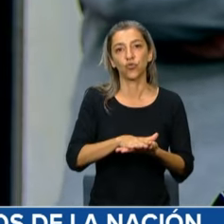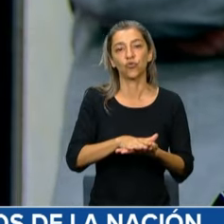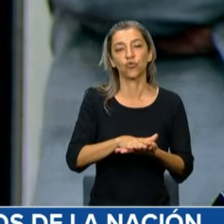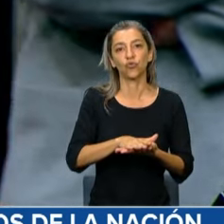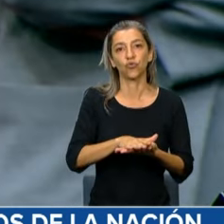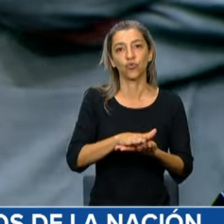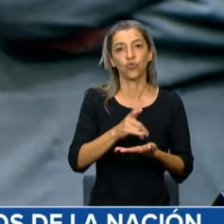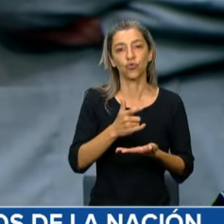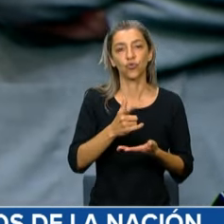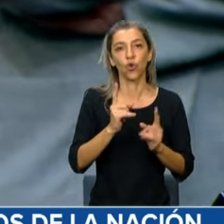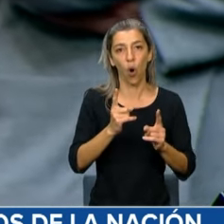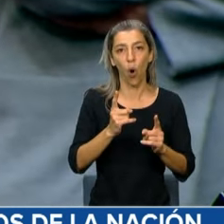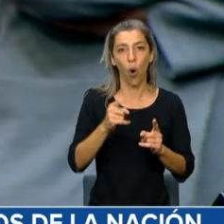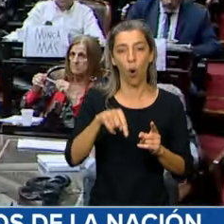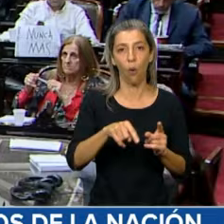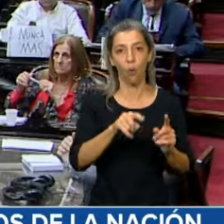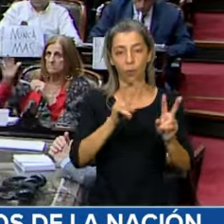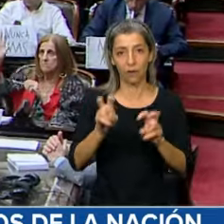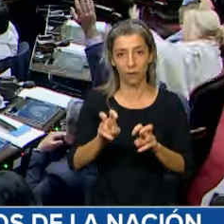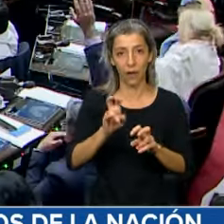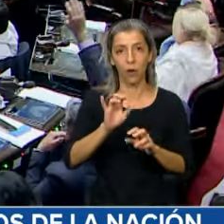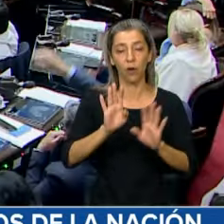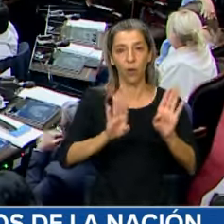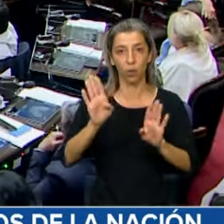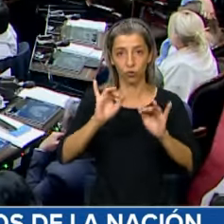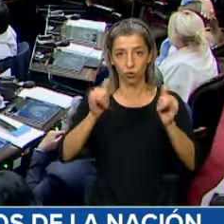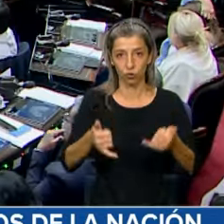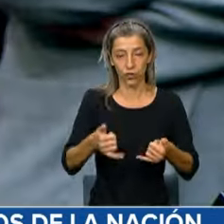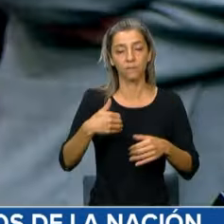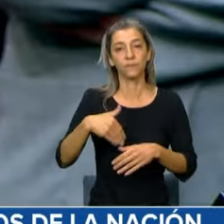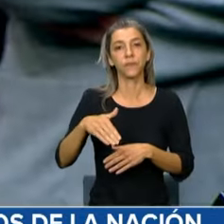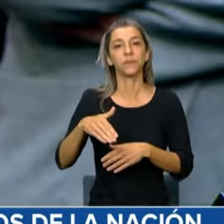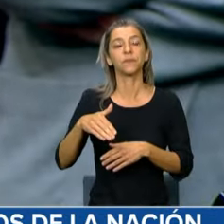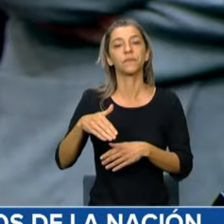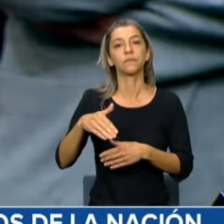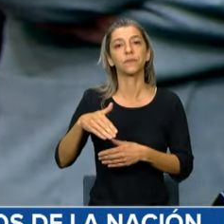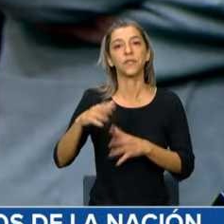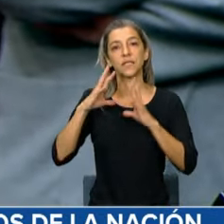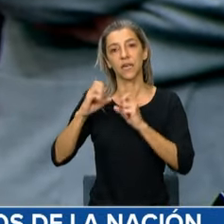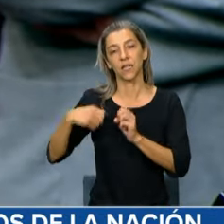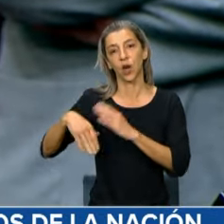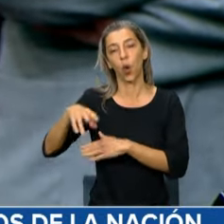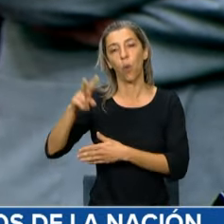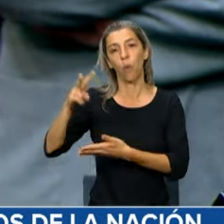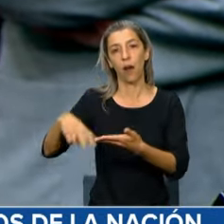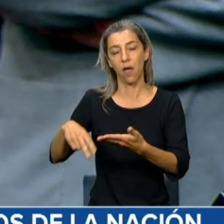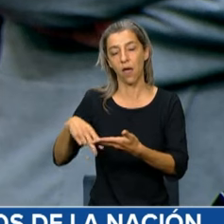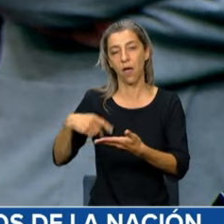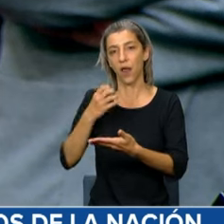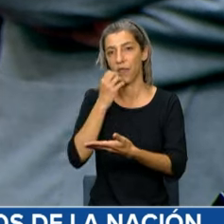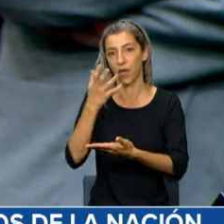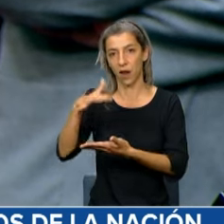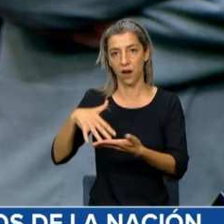de los votos que se emitan resulta afirmativo por secretaría se dará lectura del resultado de la